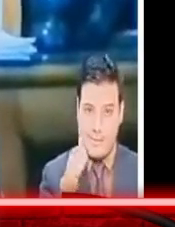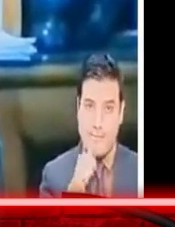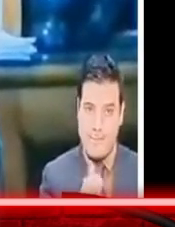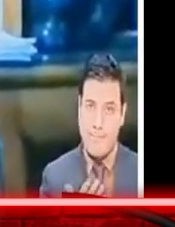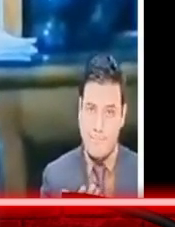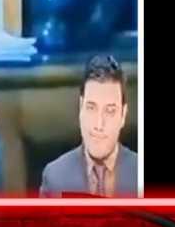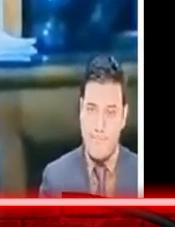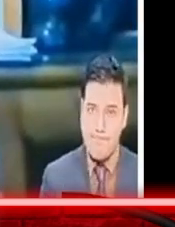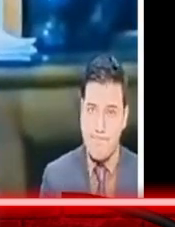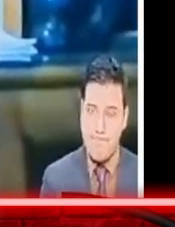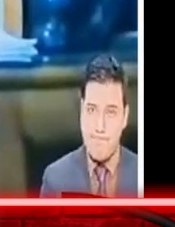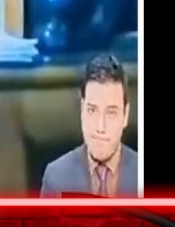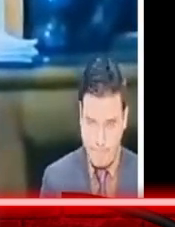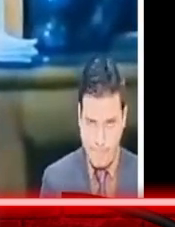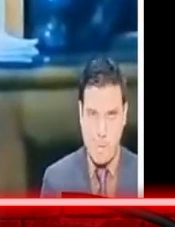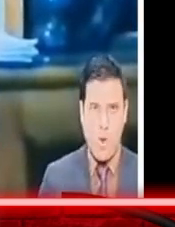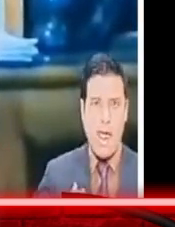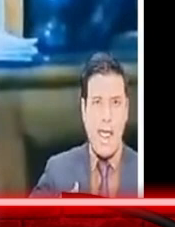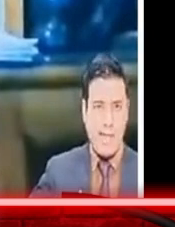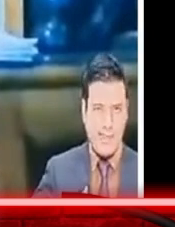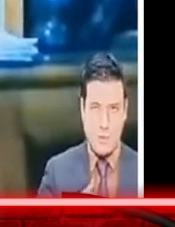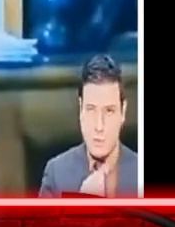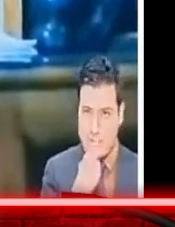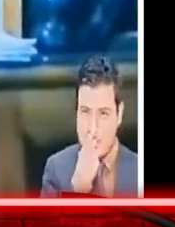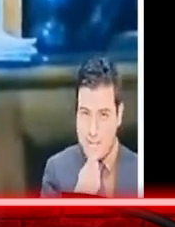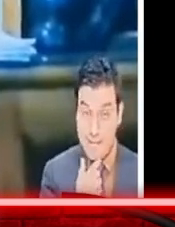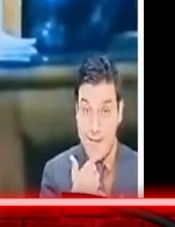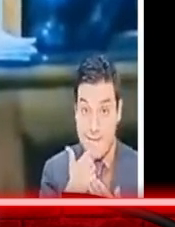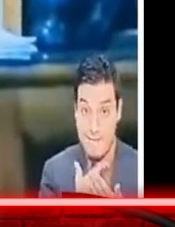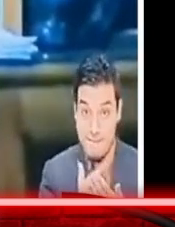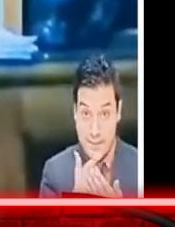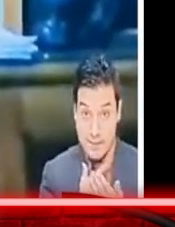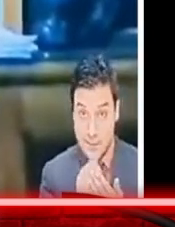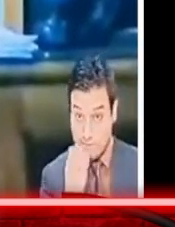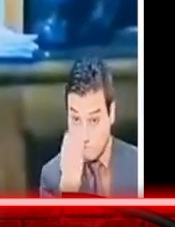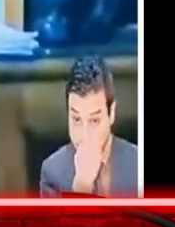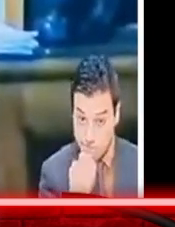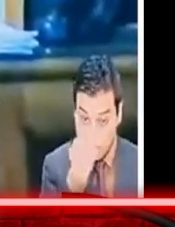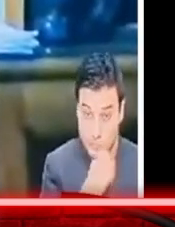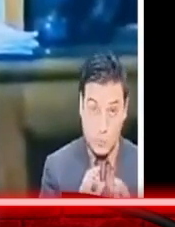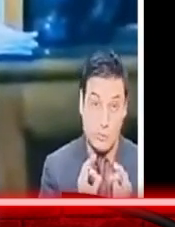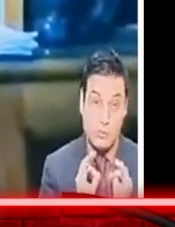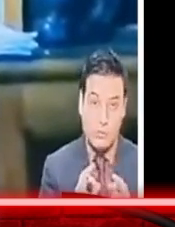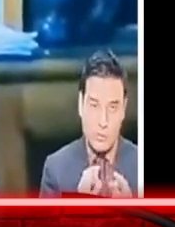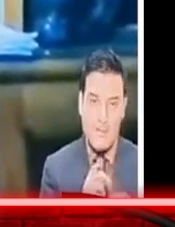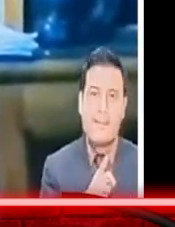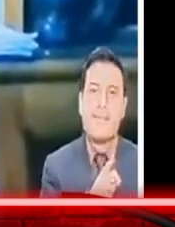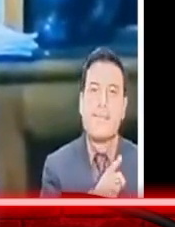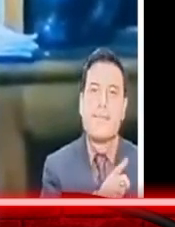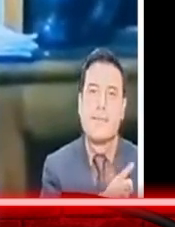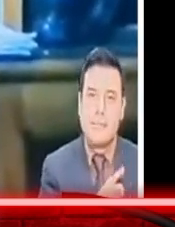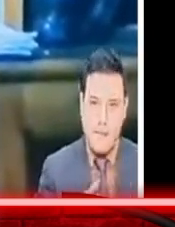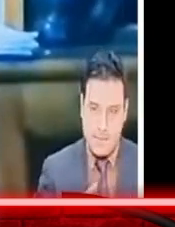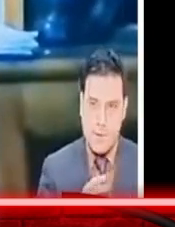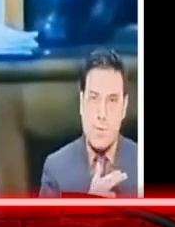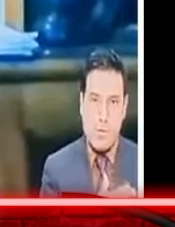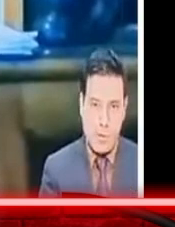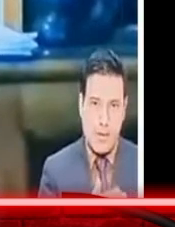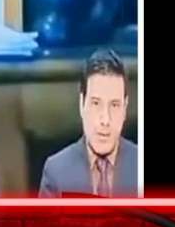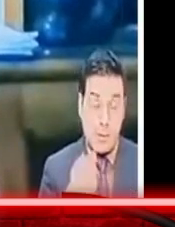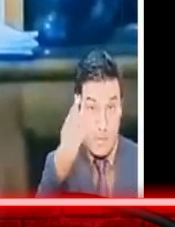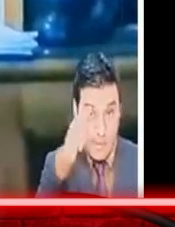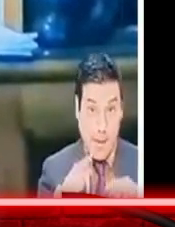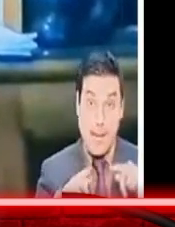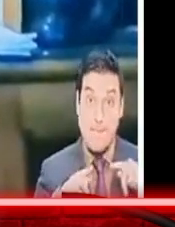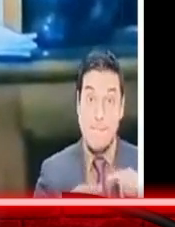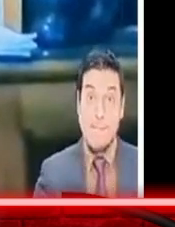colectivo. Pero más aún, hace un momento referí que la fiscalización es un ejercicio de transparencia y de rendición de cuentas que permita al ciudadano